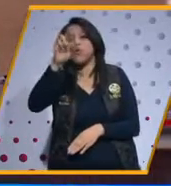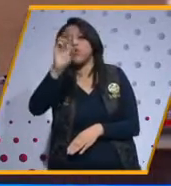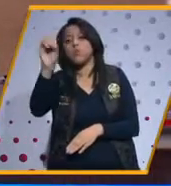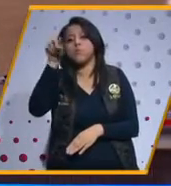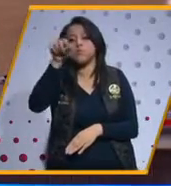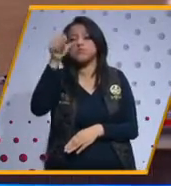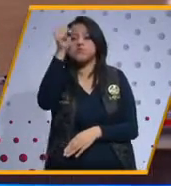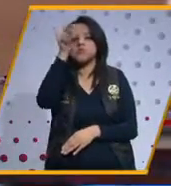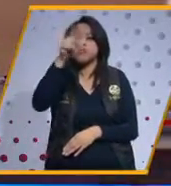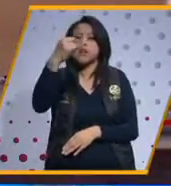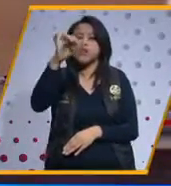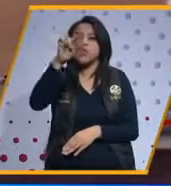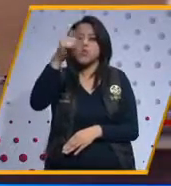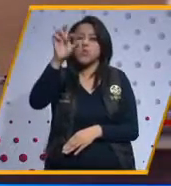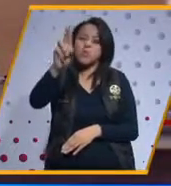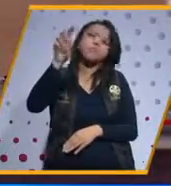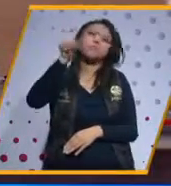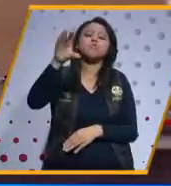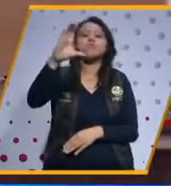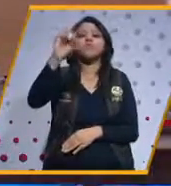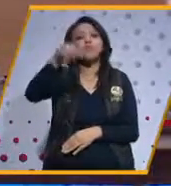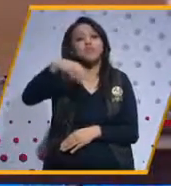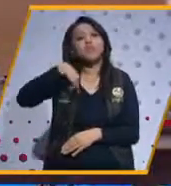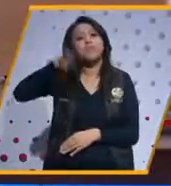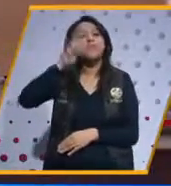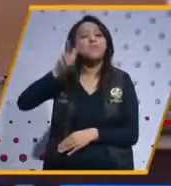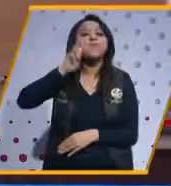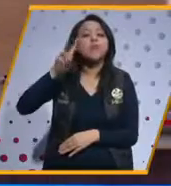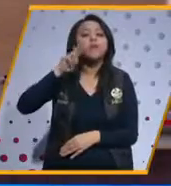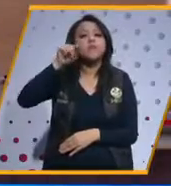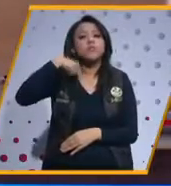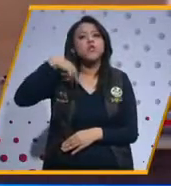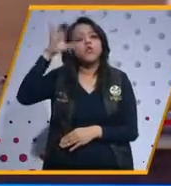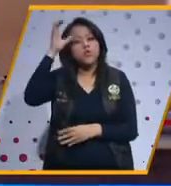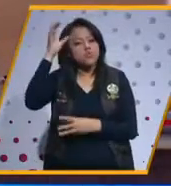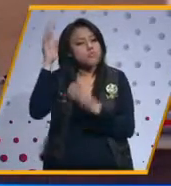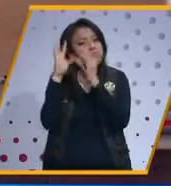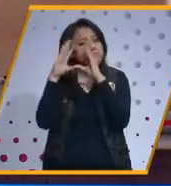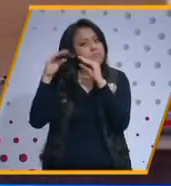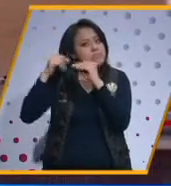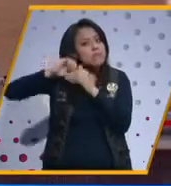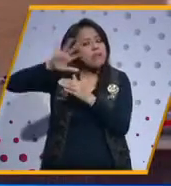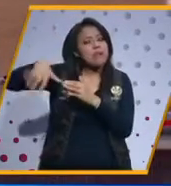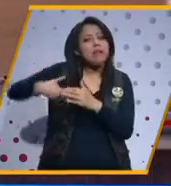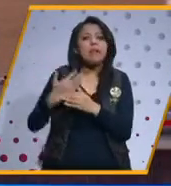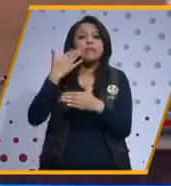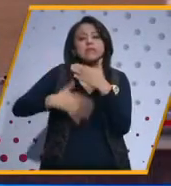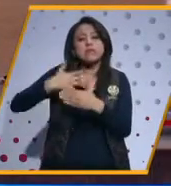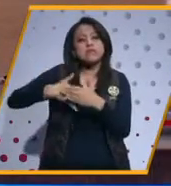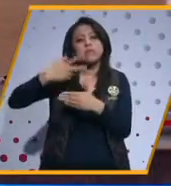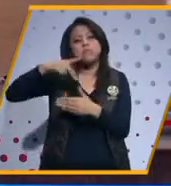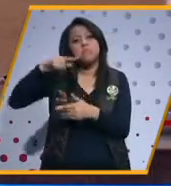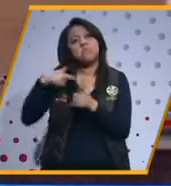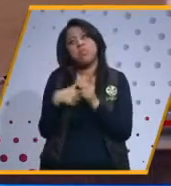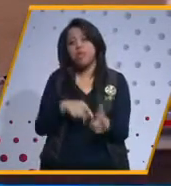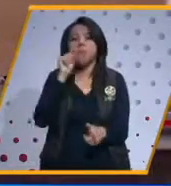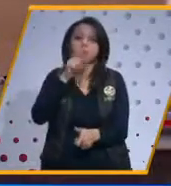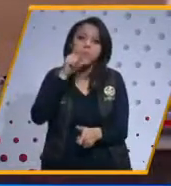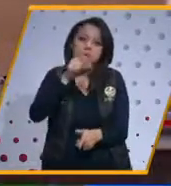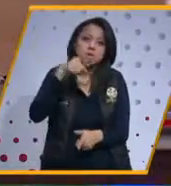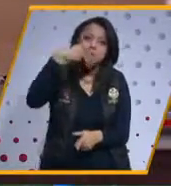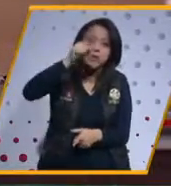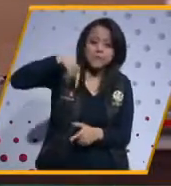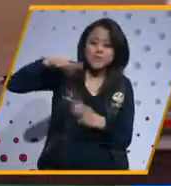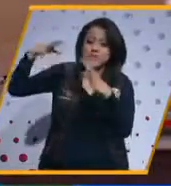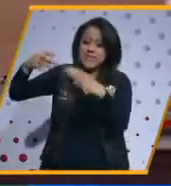www.tuahorroseguro.com y vea todo lo que tiene así. Si lo guarda en el colchón 1,000 pesos, en 15 días son 1,000 pesos y en 2 años siguen siendo 1,000 pesos. Si lo guarda